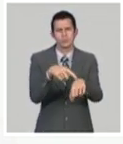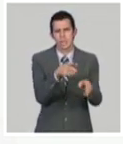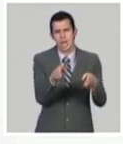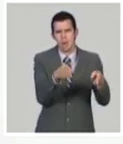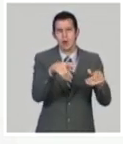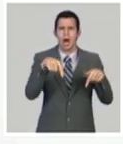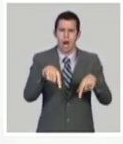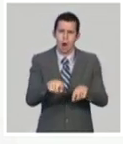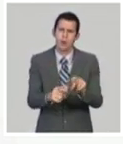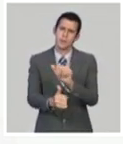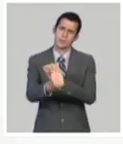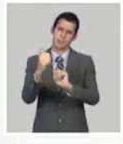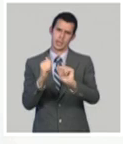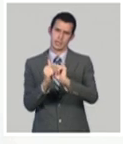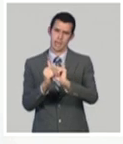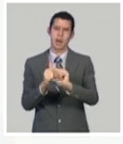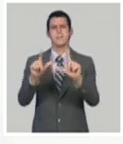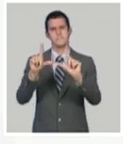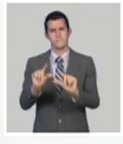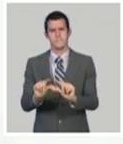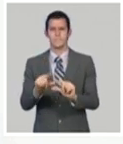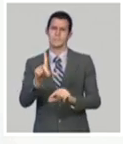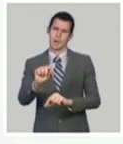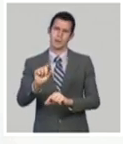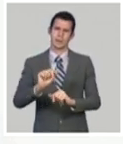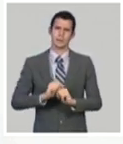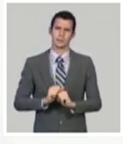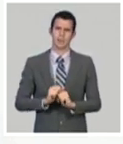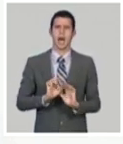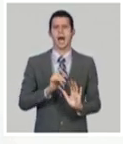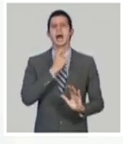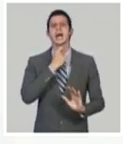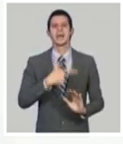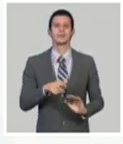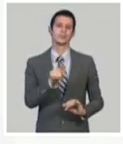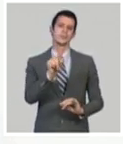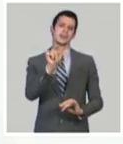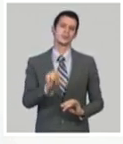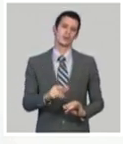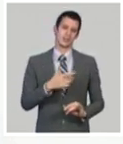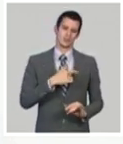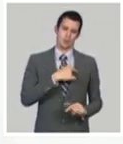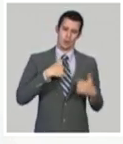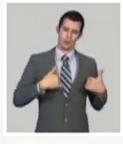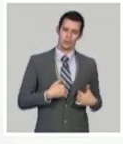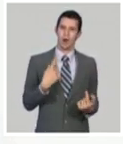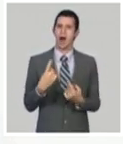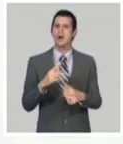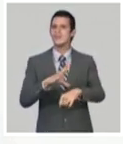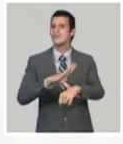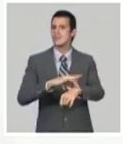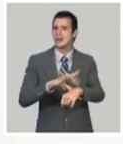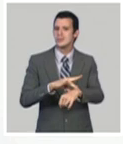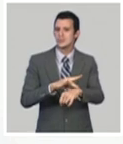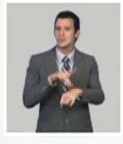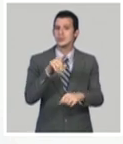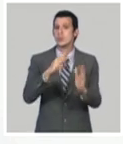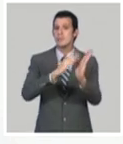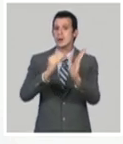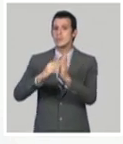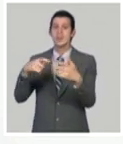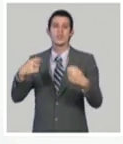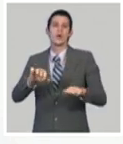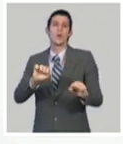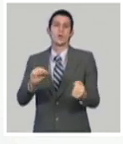subsidio adicional porque estamos hablando de que si esos medicamentos pasan de un precio inicialmente que no